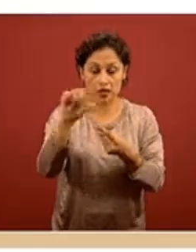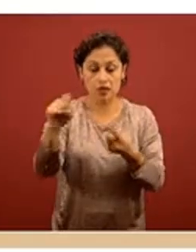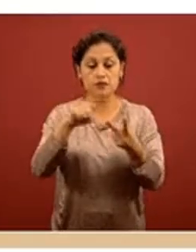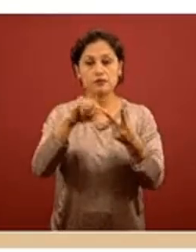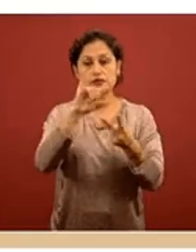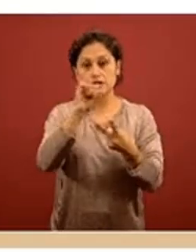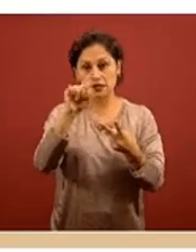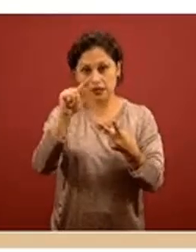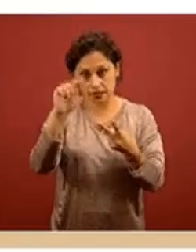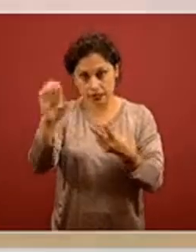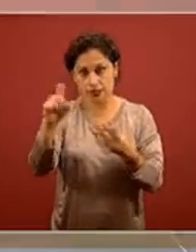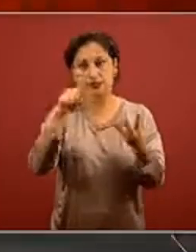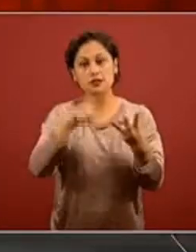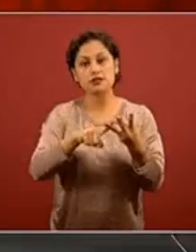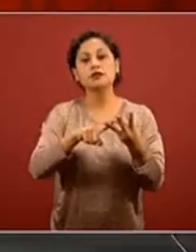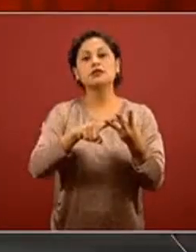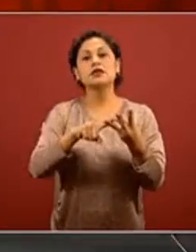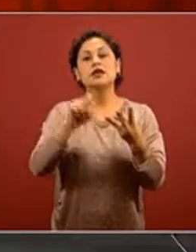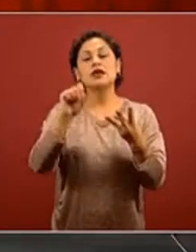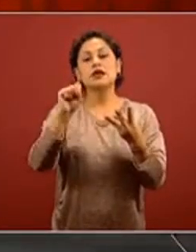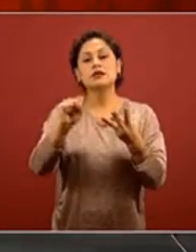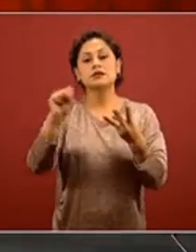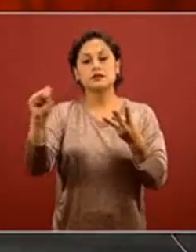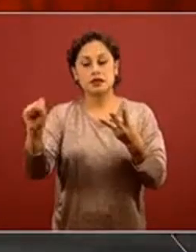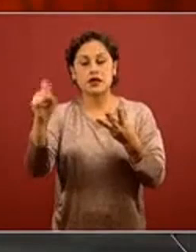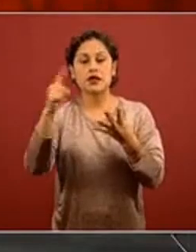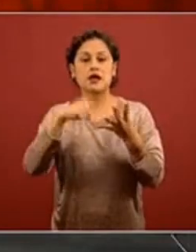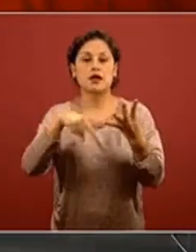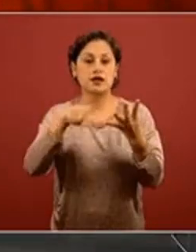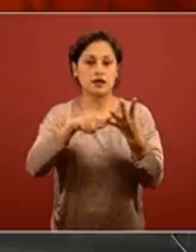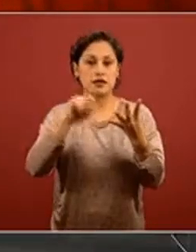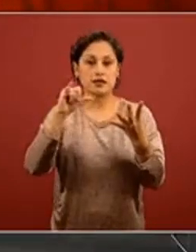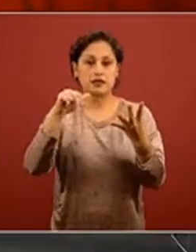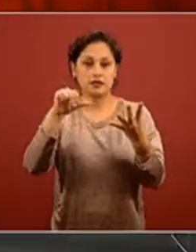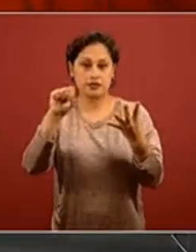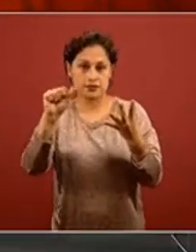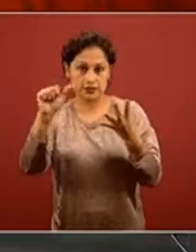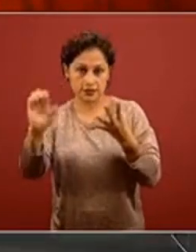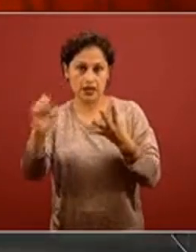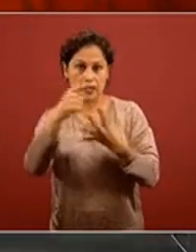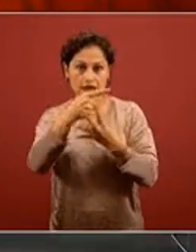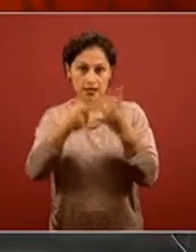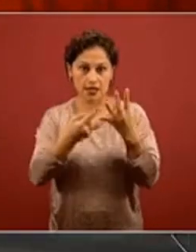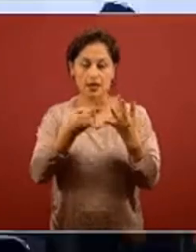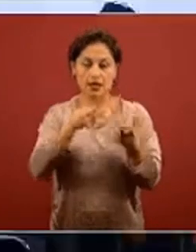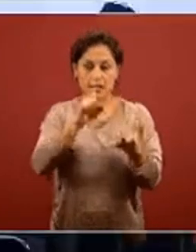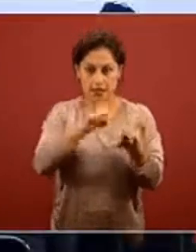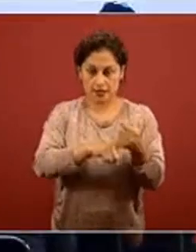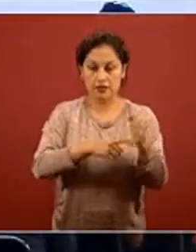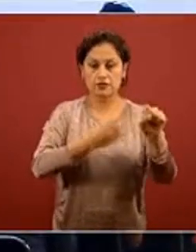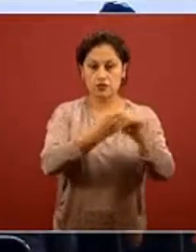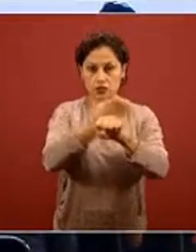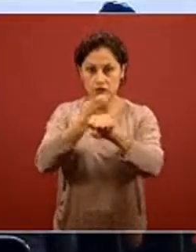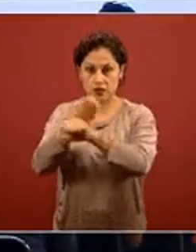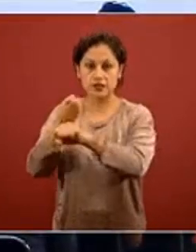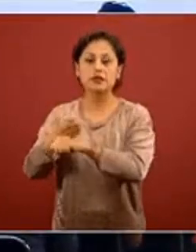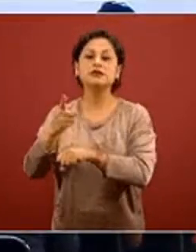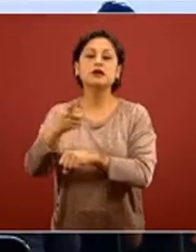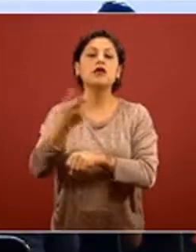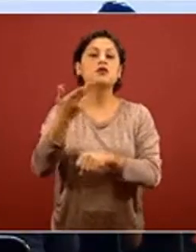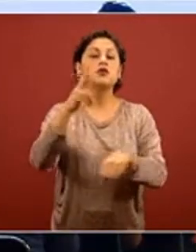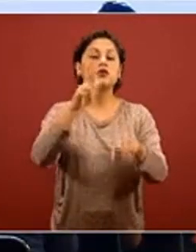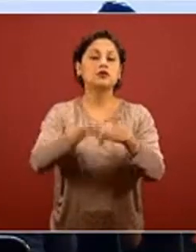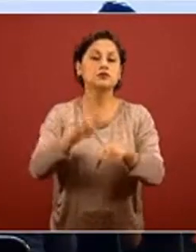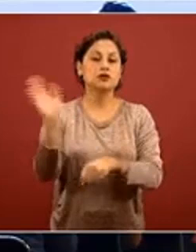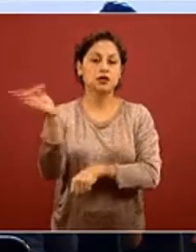las unidades de la Secretaría de Salud y la SINSAE en aquellos estados en donde tienen hospitales federales o de alta